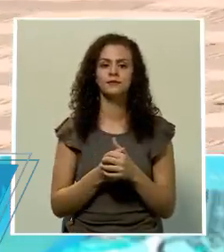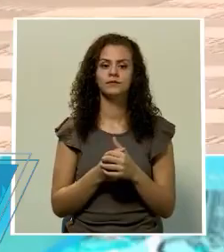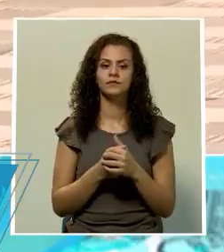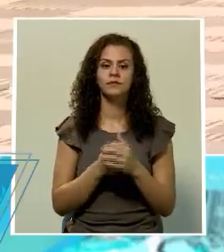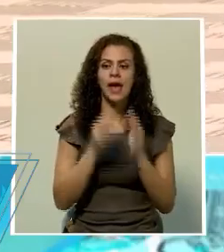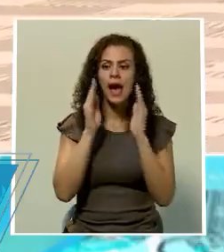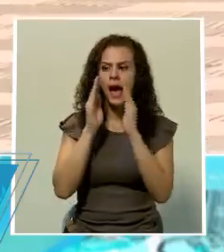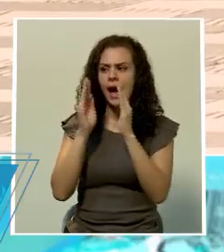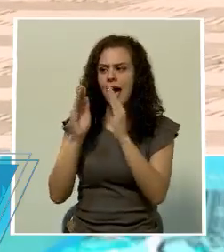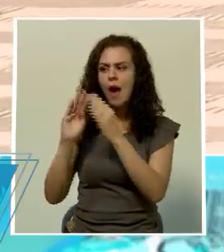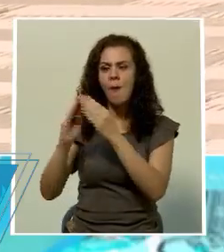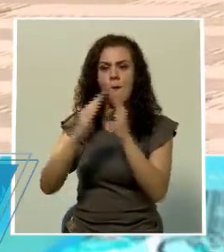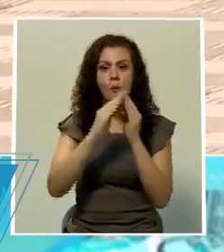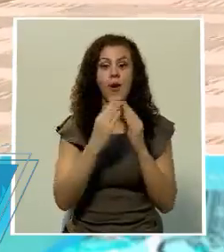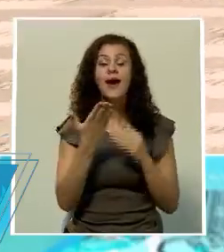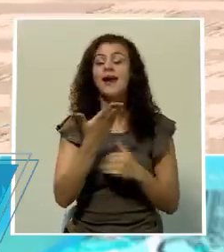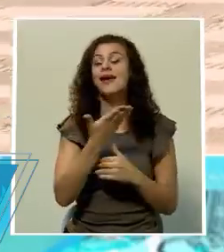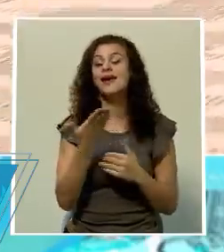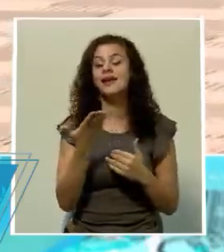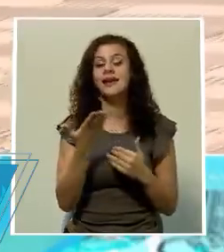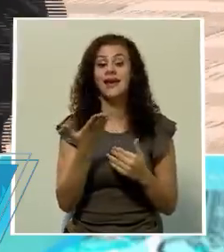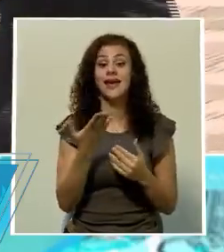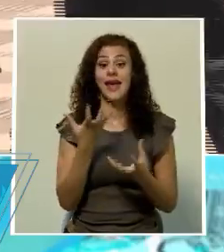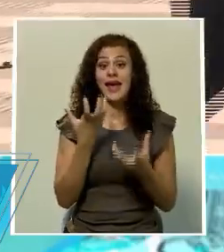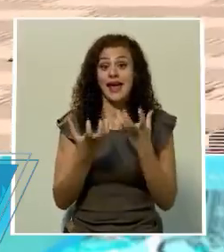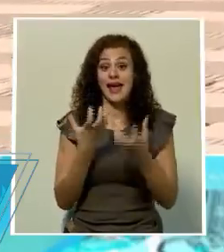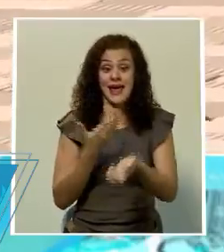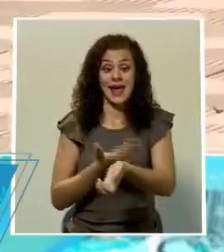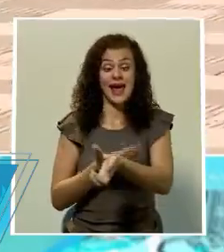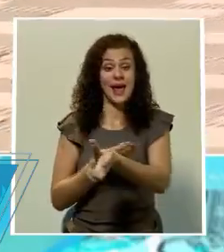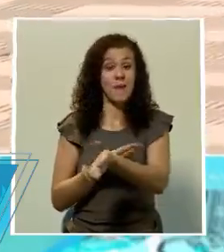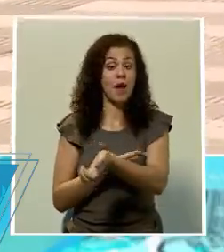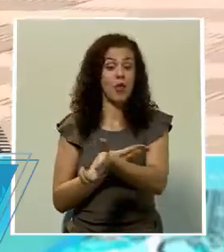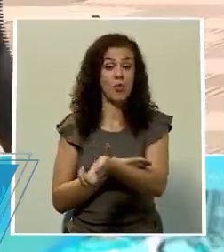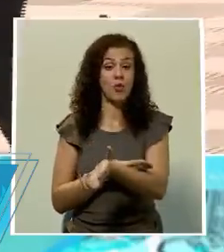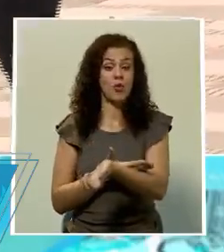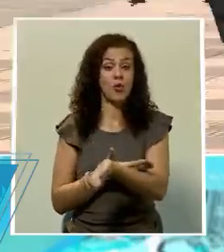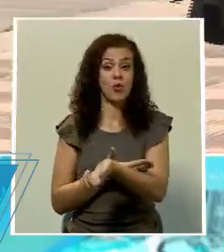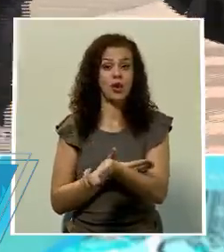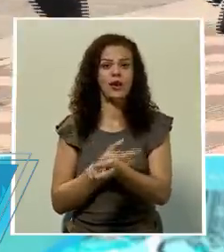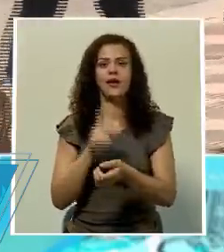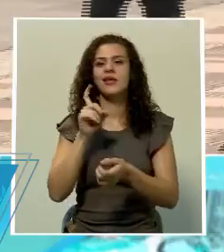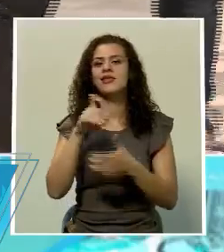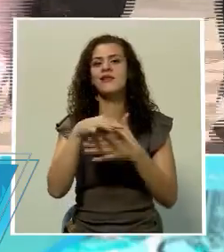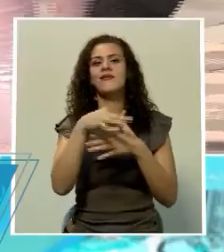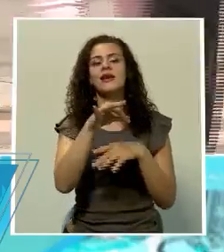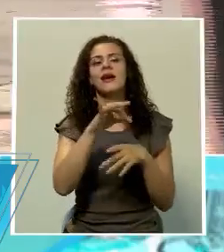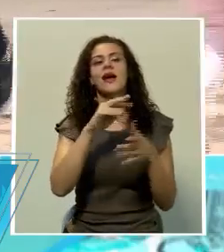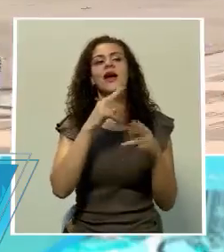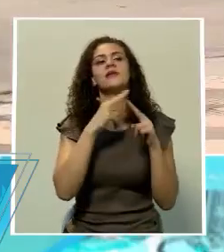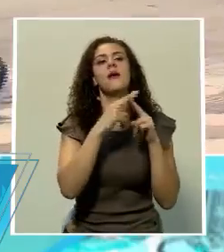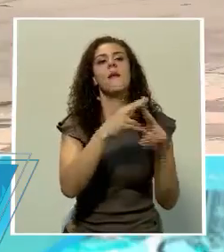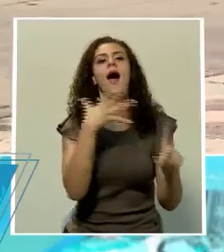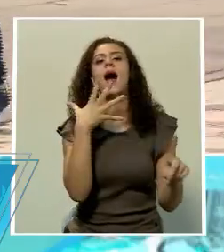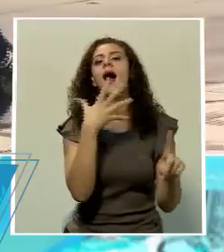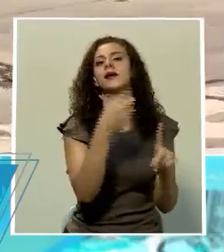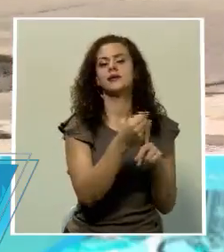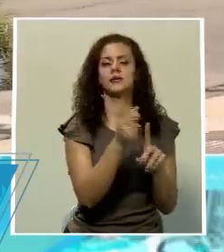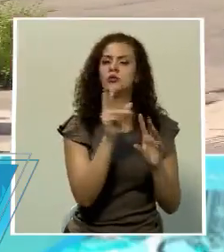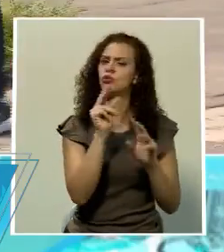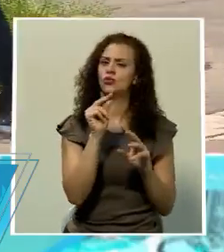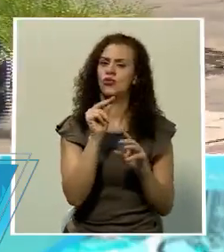patente en la población que las quemaduras tenemos que empezar a dejar de llamarlas accidentes,